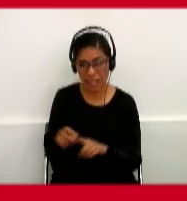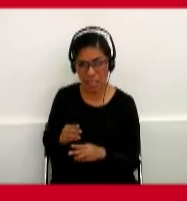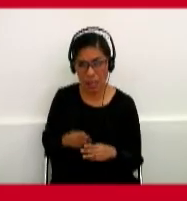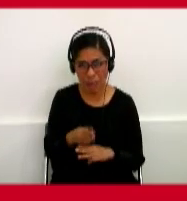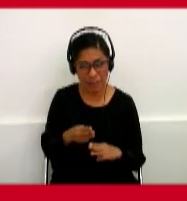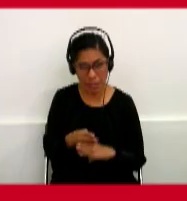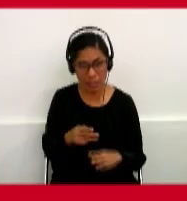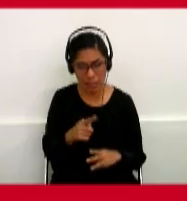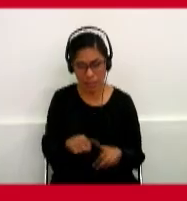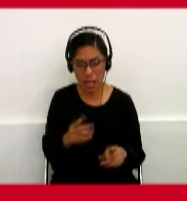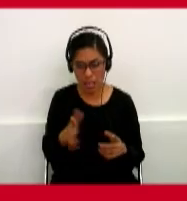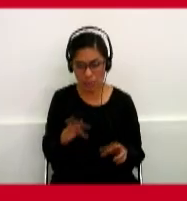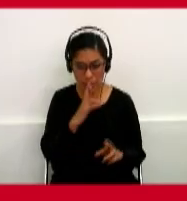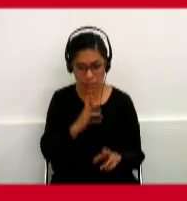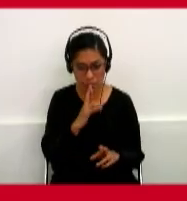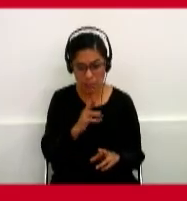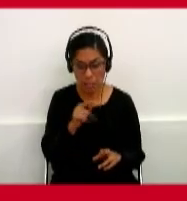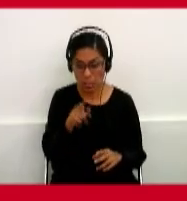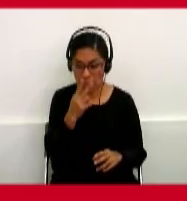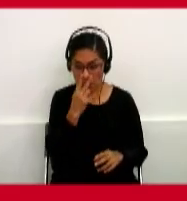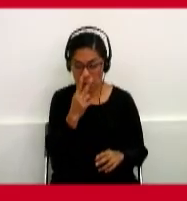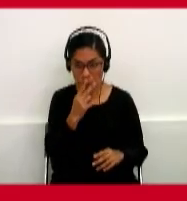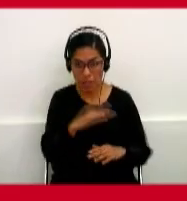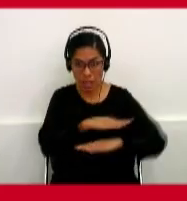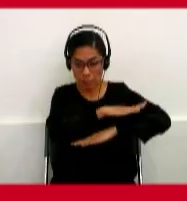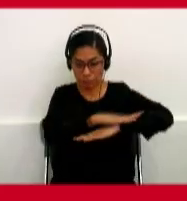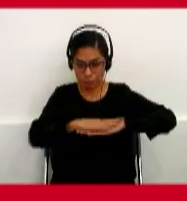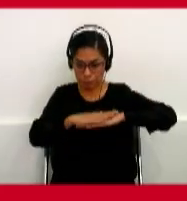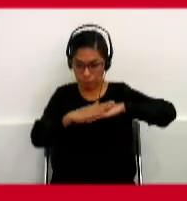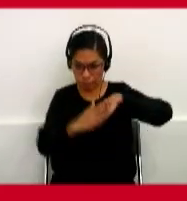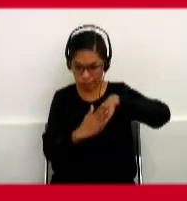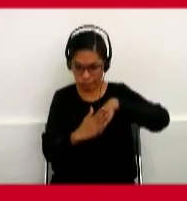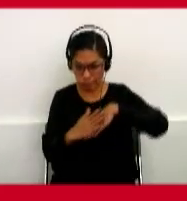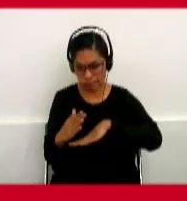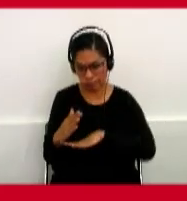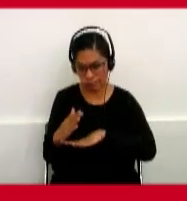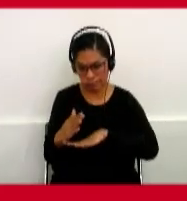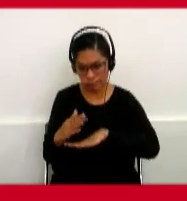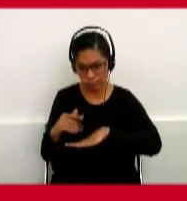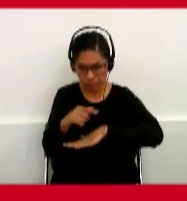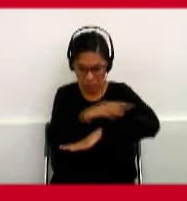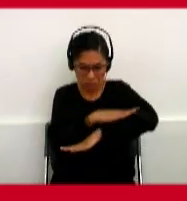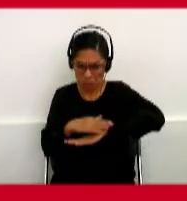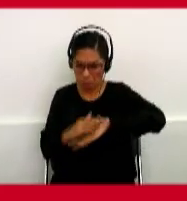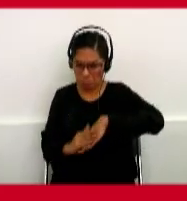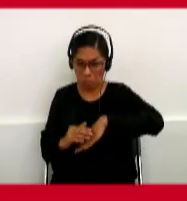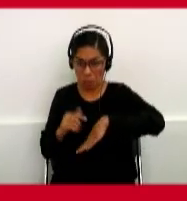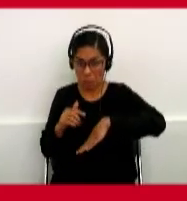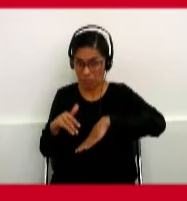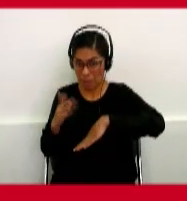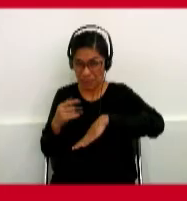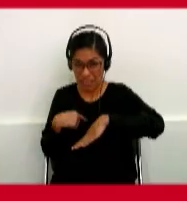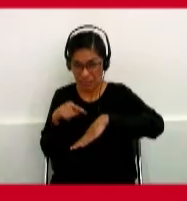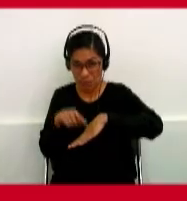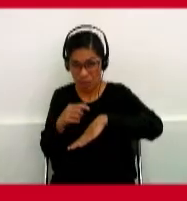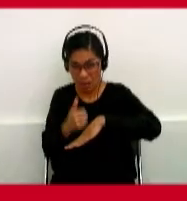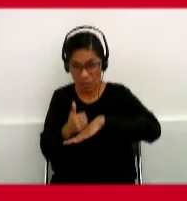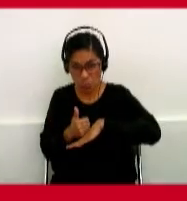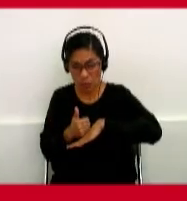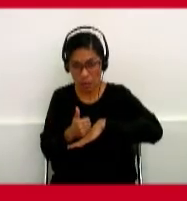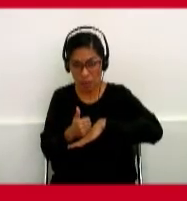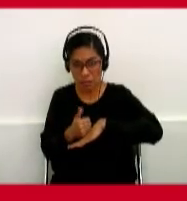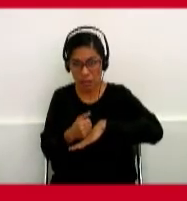observar una superficie que yo puedo hacer de forma arbitraria y estas no cumplen el criterio cinemático, ¿no?